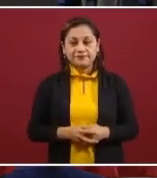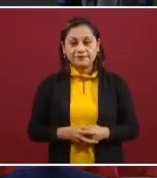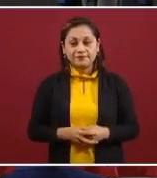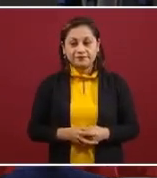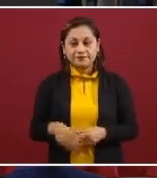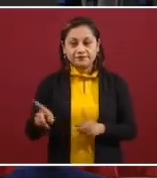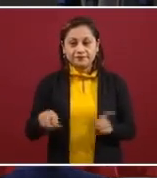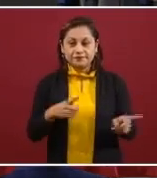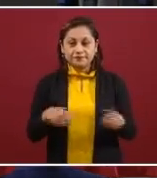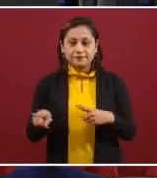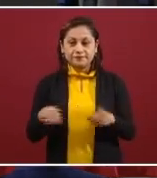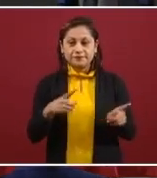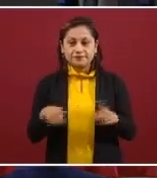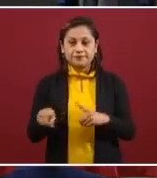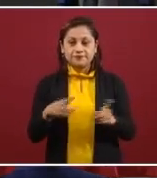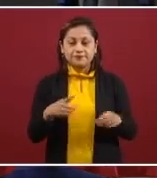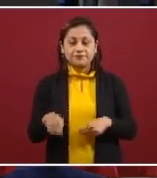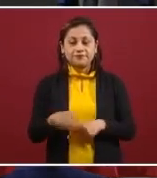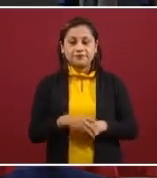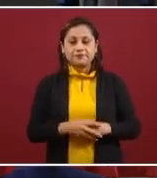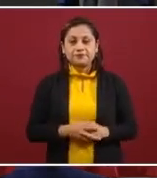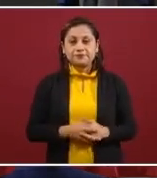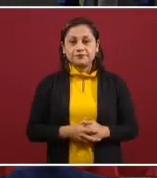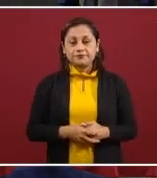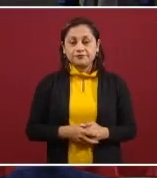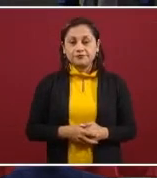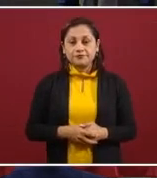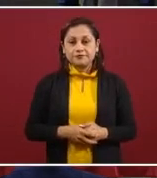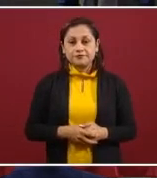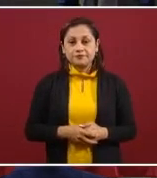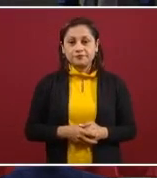el Profeco será tu aliado y tu asesor.